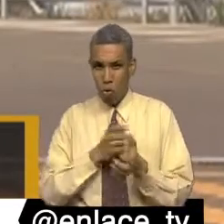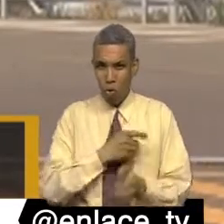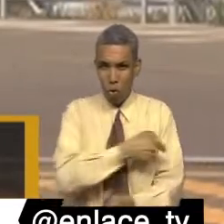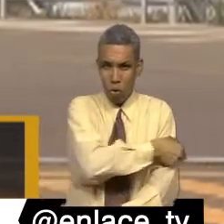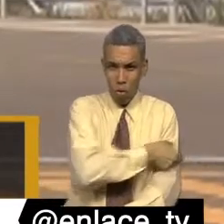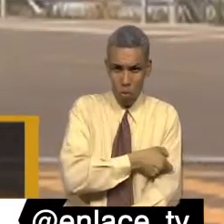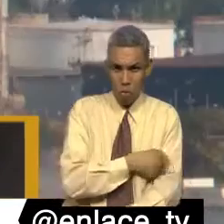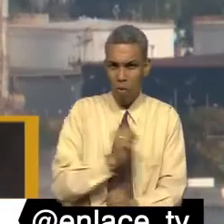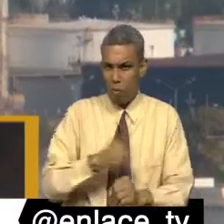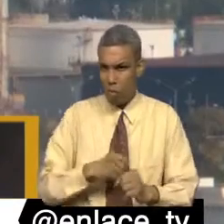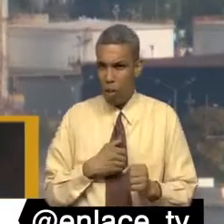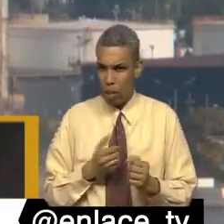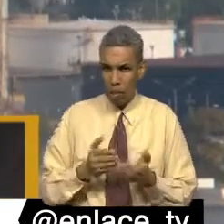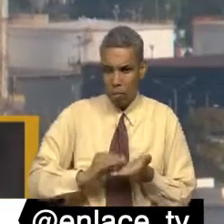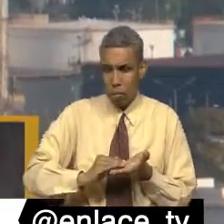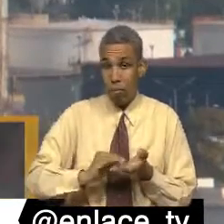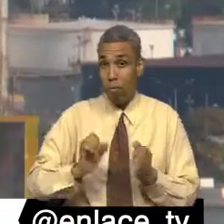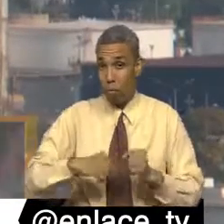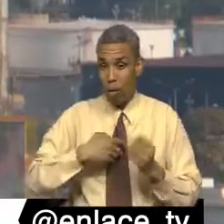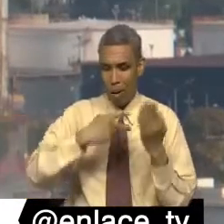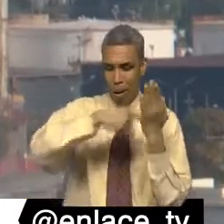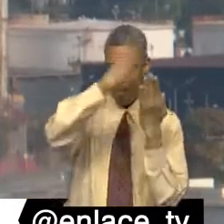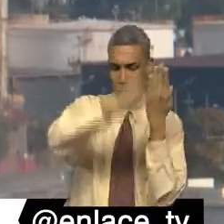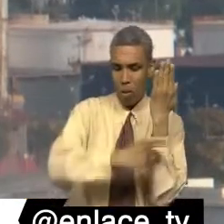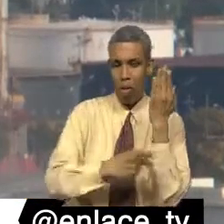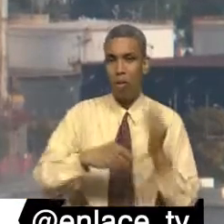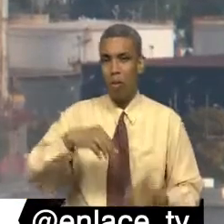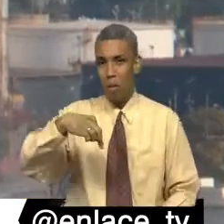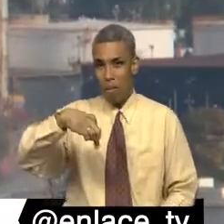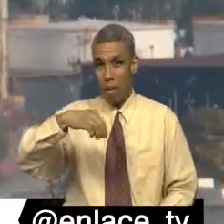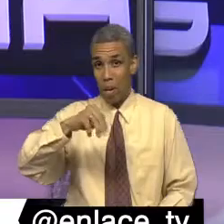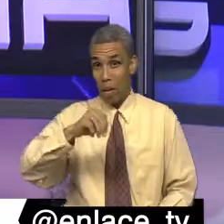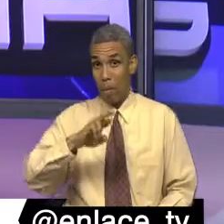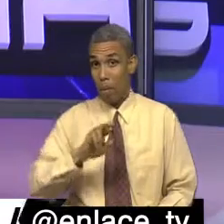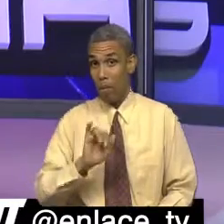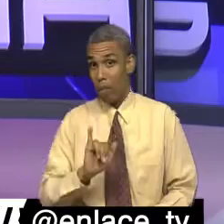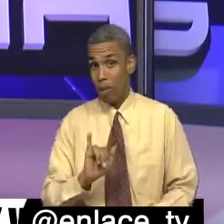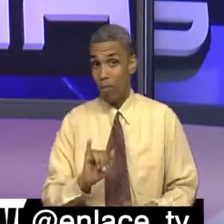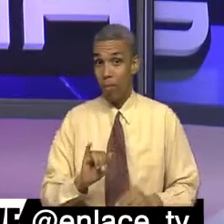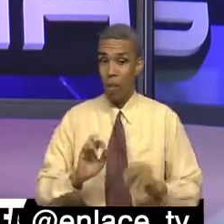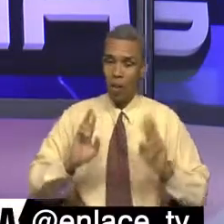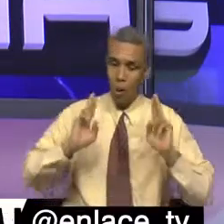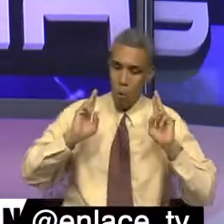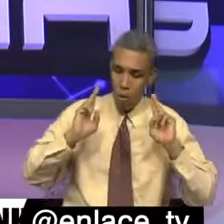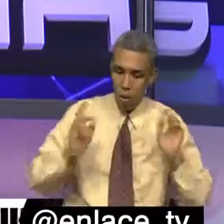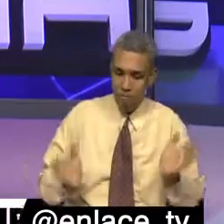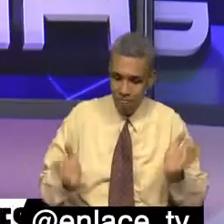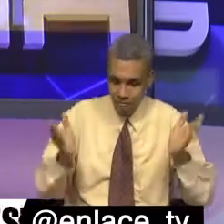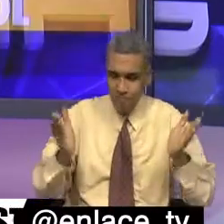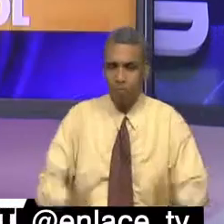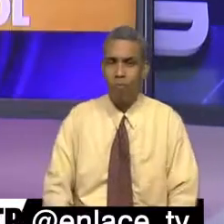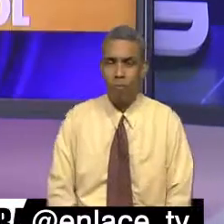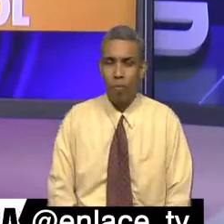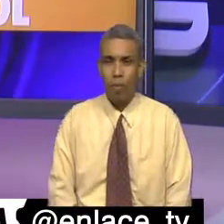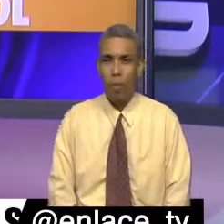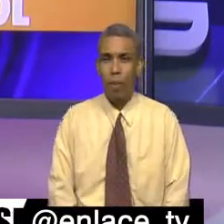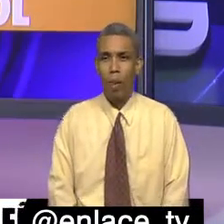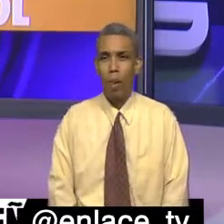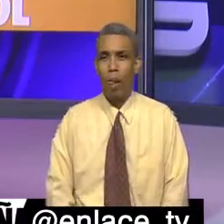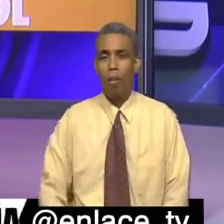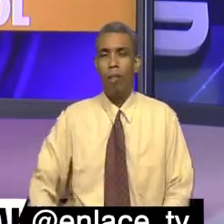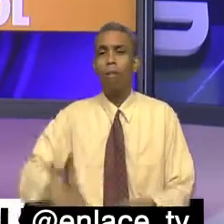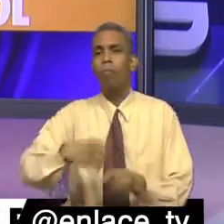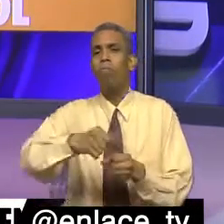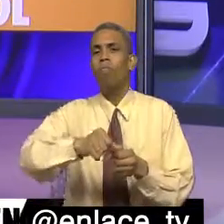para sacar adelante este proyecto de modernización. En una carta enviada por Ecopetrol a la